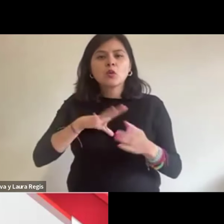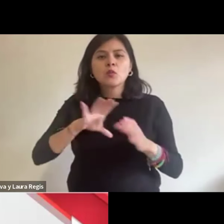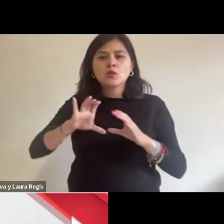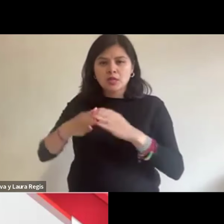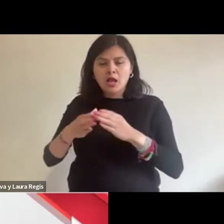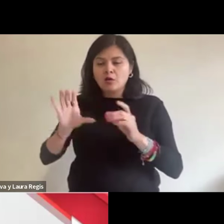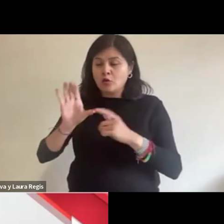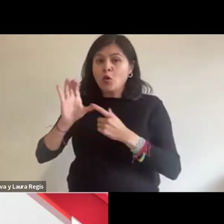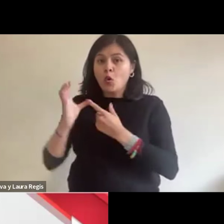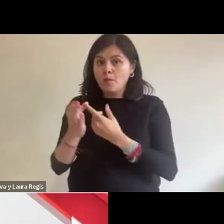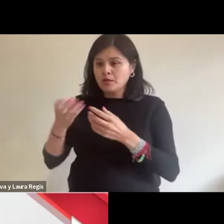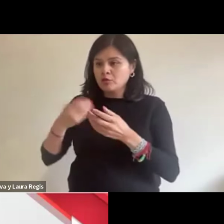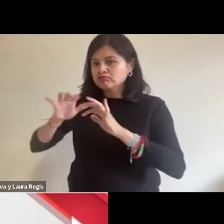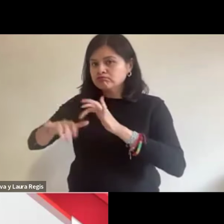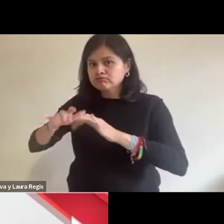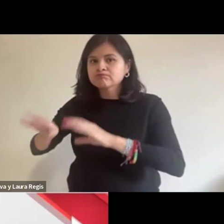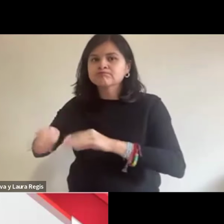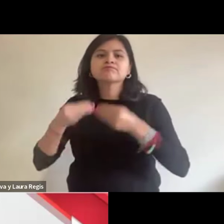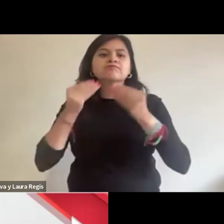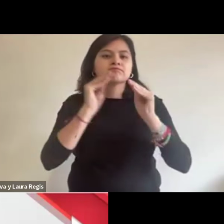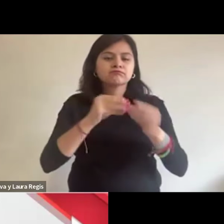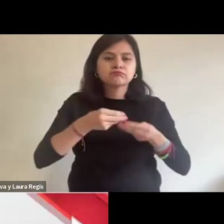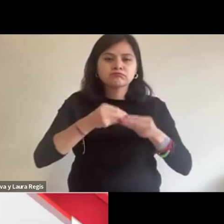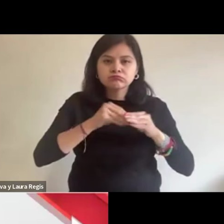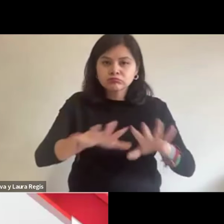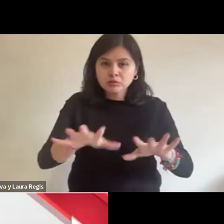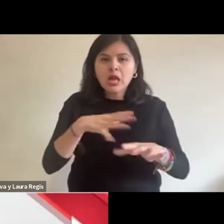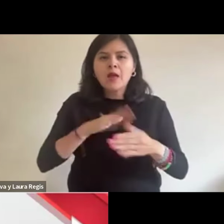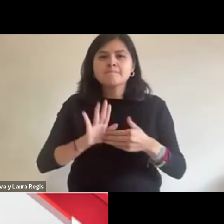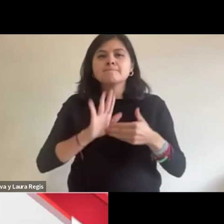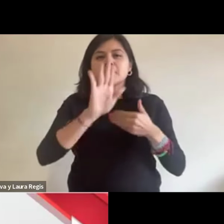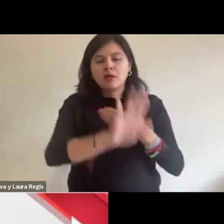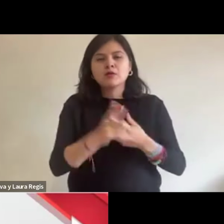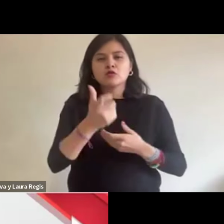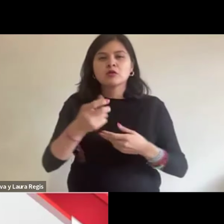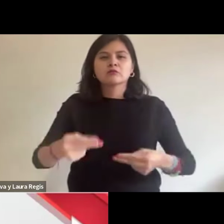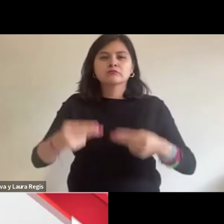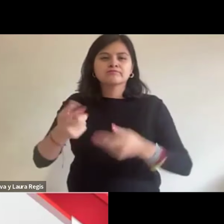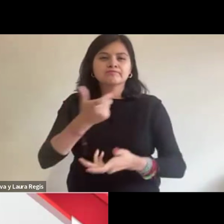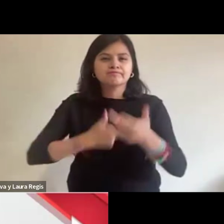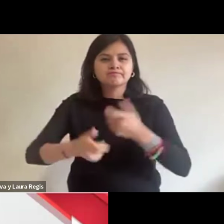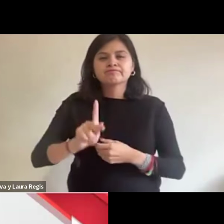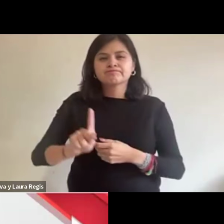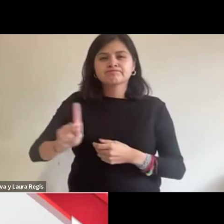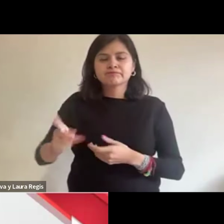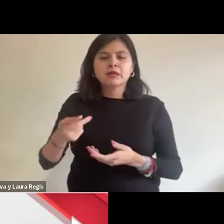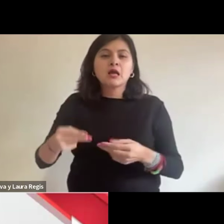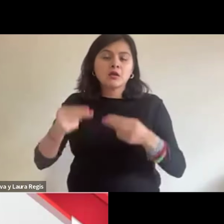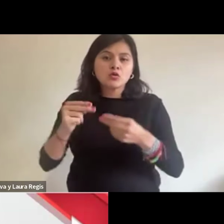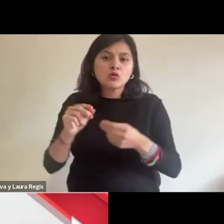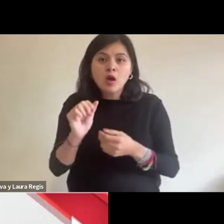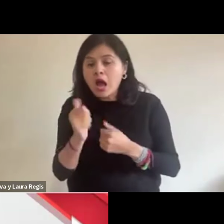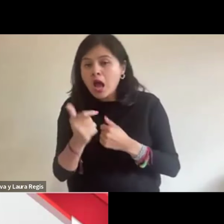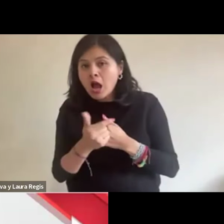Comisión de Entidades con Propósitos No Lucrativos, que tiene que ver con tema de prevención del lavado de dinero. No sé si Bere, Susana, nos quieran compartir